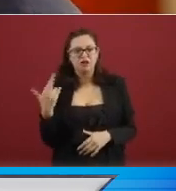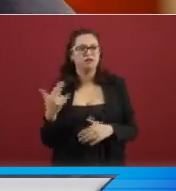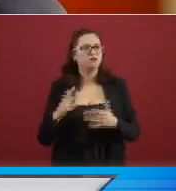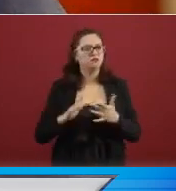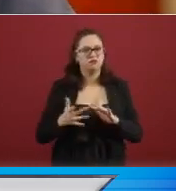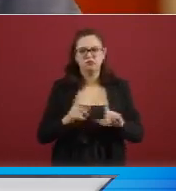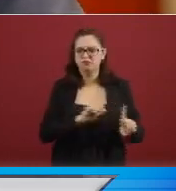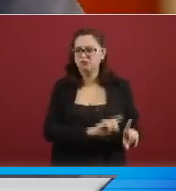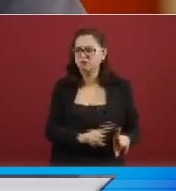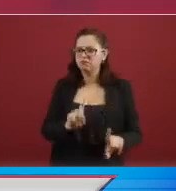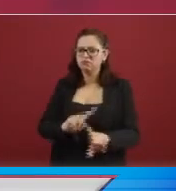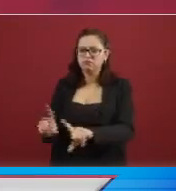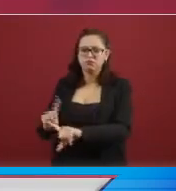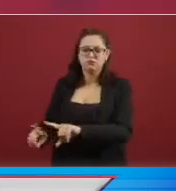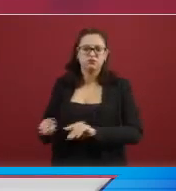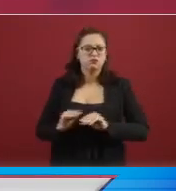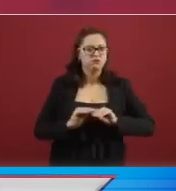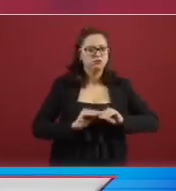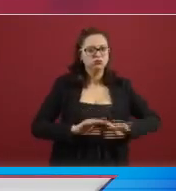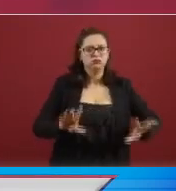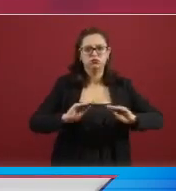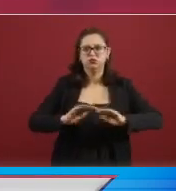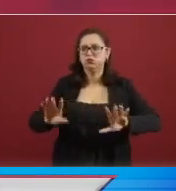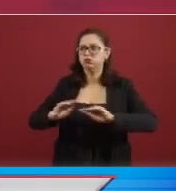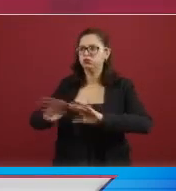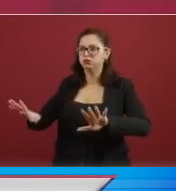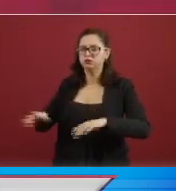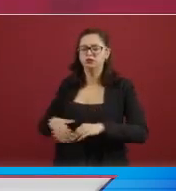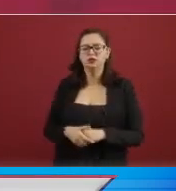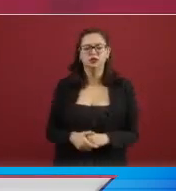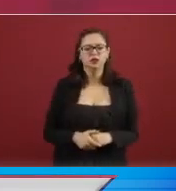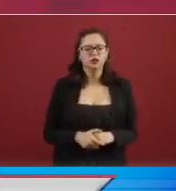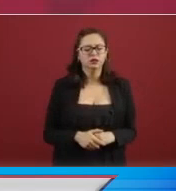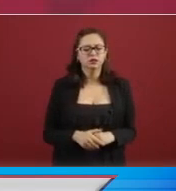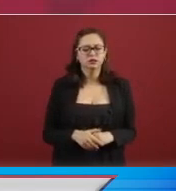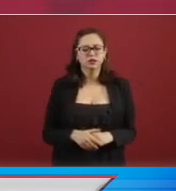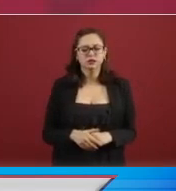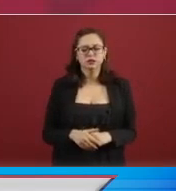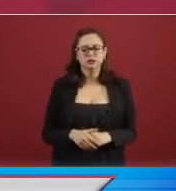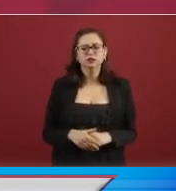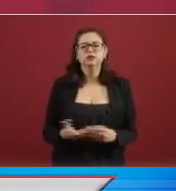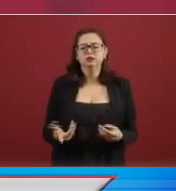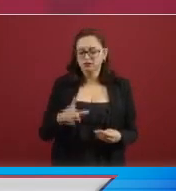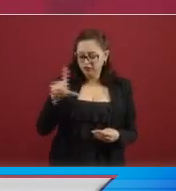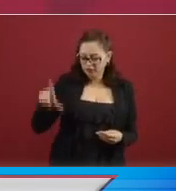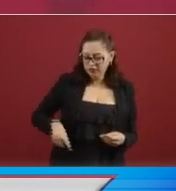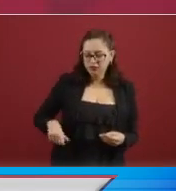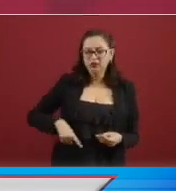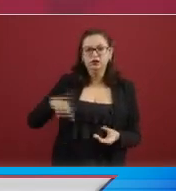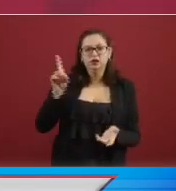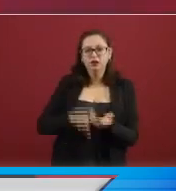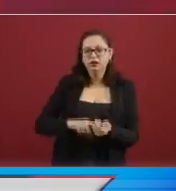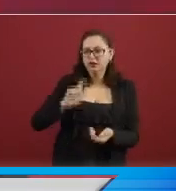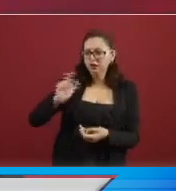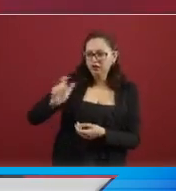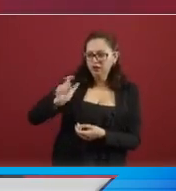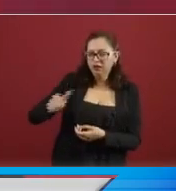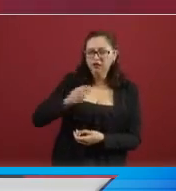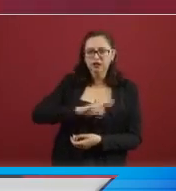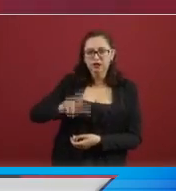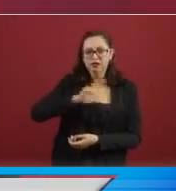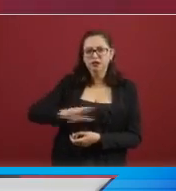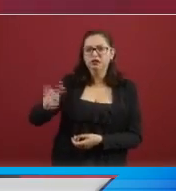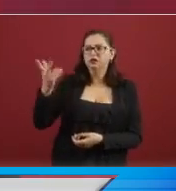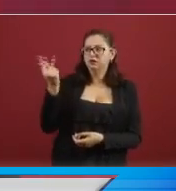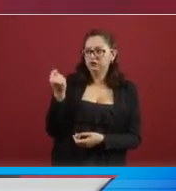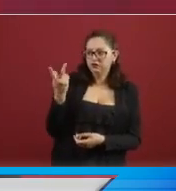y se pedirá de manera voluntaria adherirse a la difusión de esta campaña dirigida hacia los jóvenes, en contra del consumo de las drogas. Adicional a